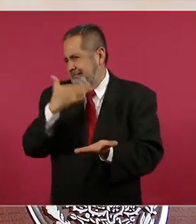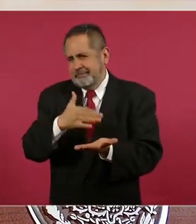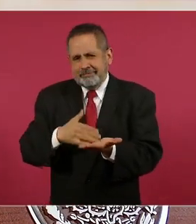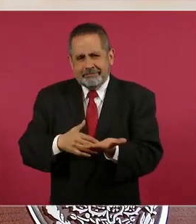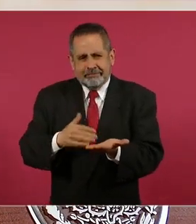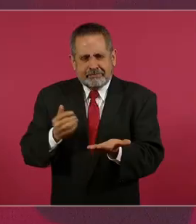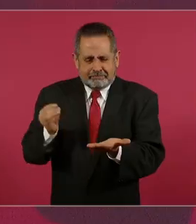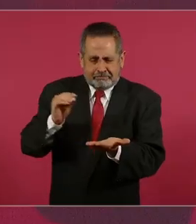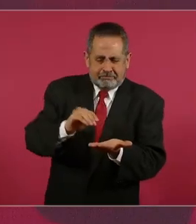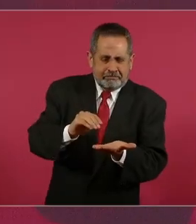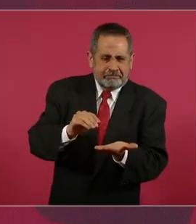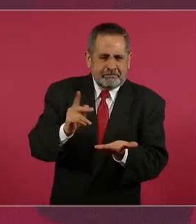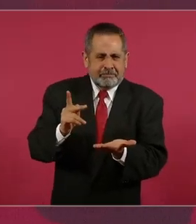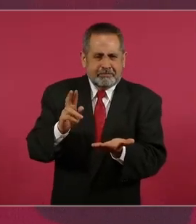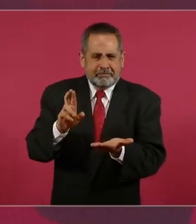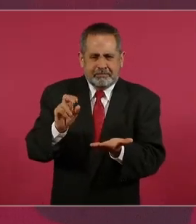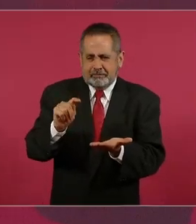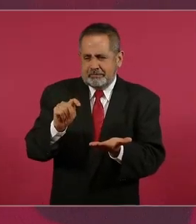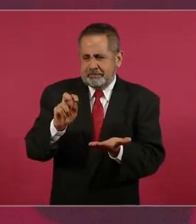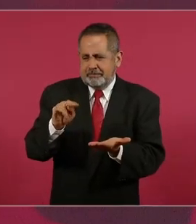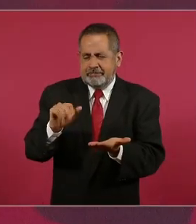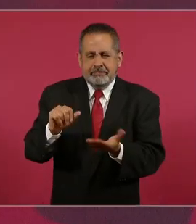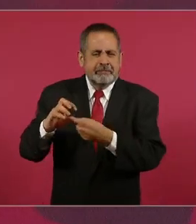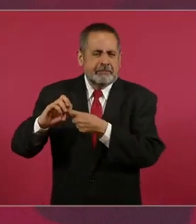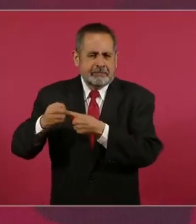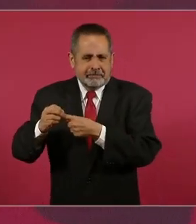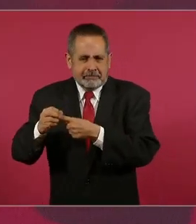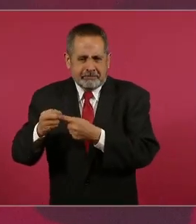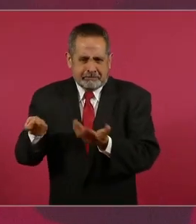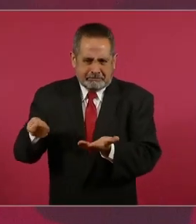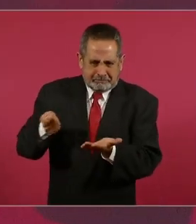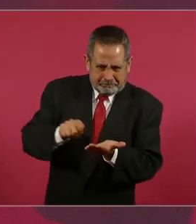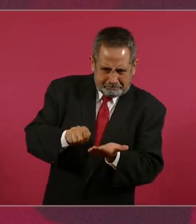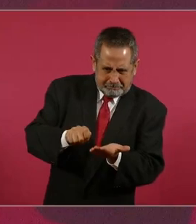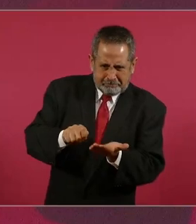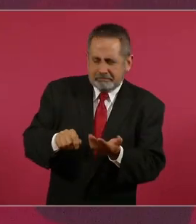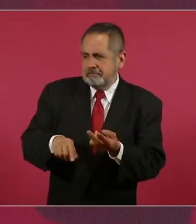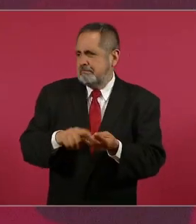alguna proteína, ya sea frijol, es proteína.